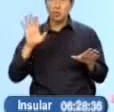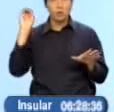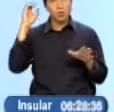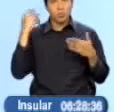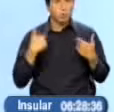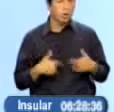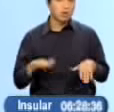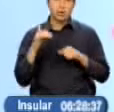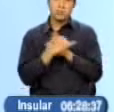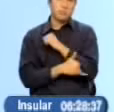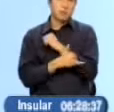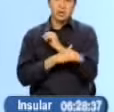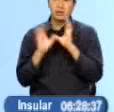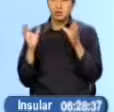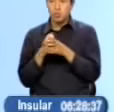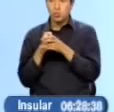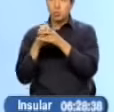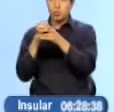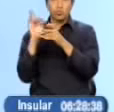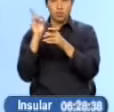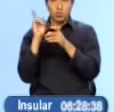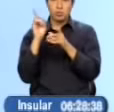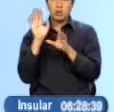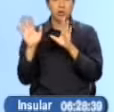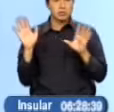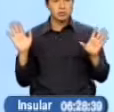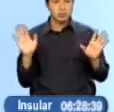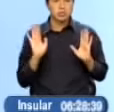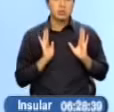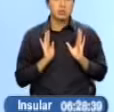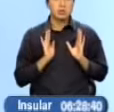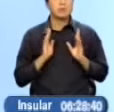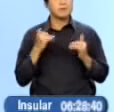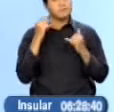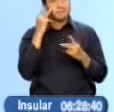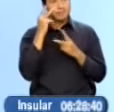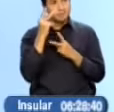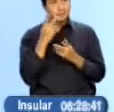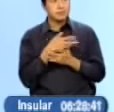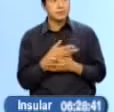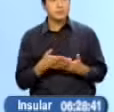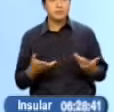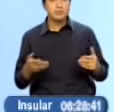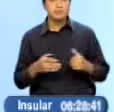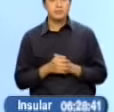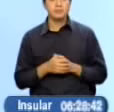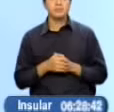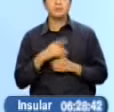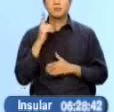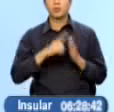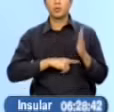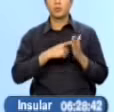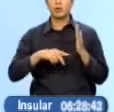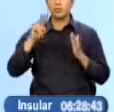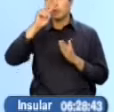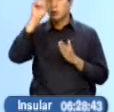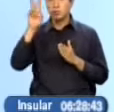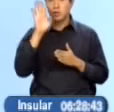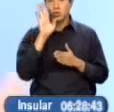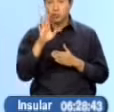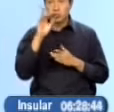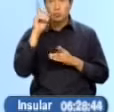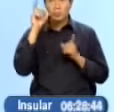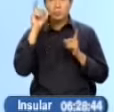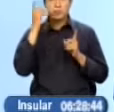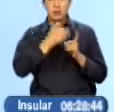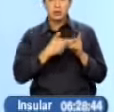cualquier este bloque mundial eso es un poco lo que se encuentra detrás de prohibir la venezuela que sea